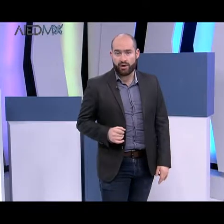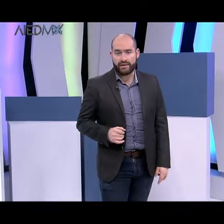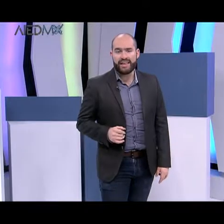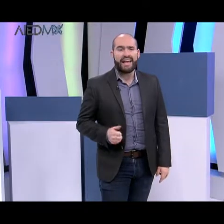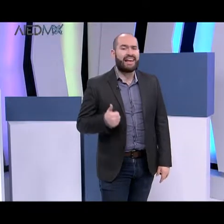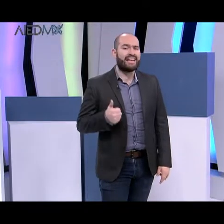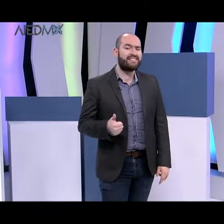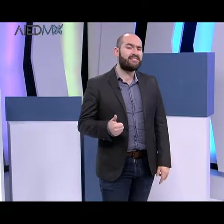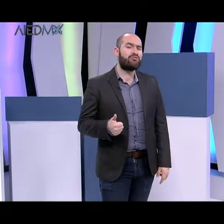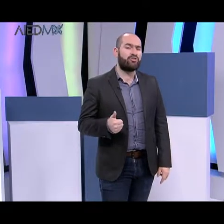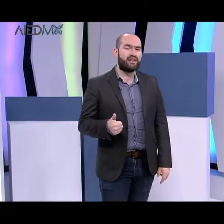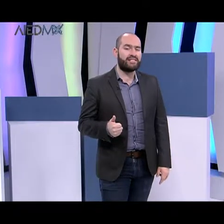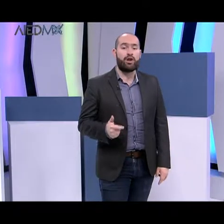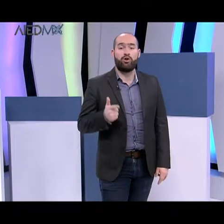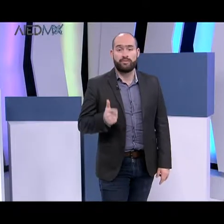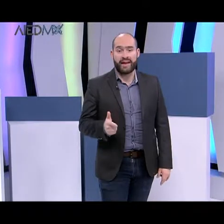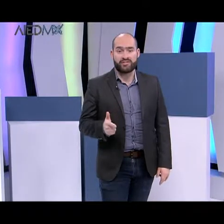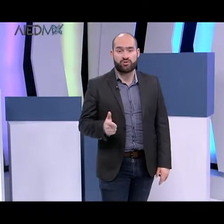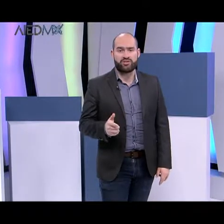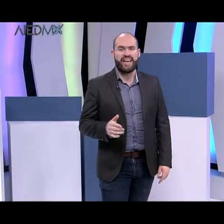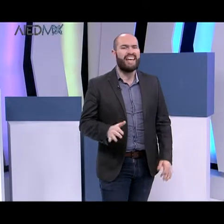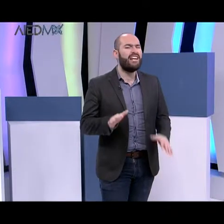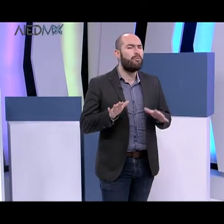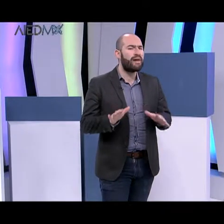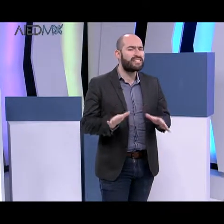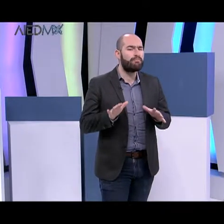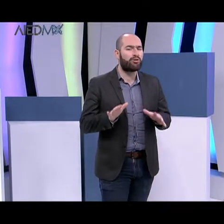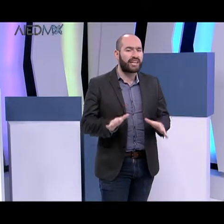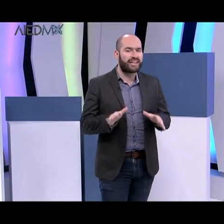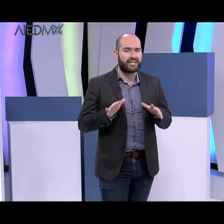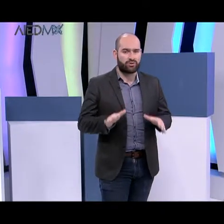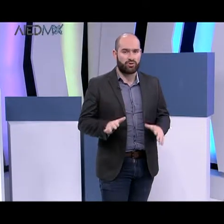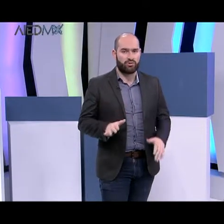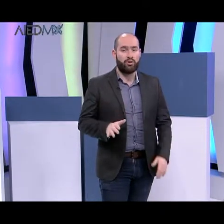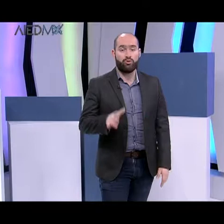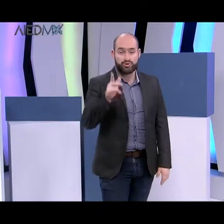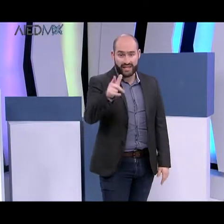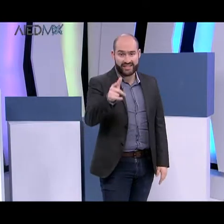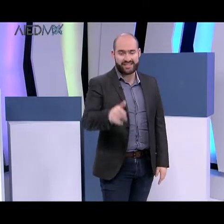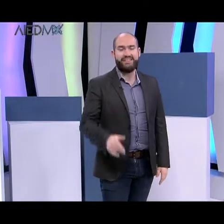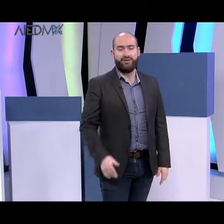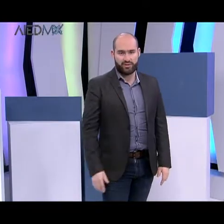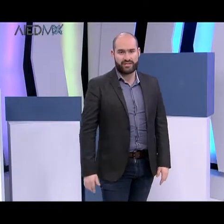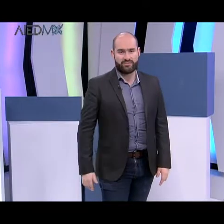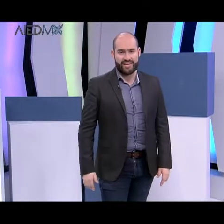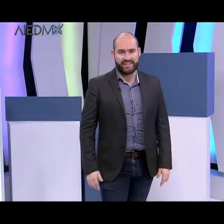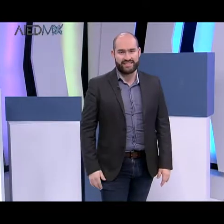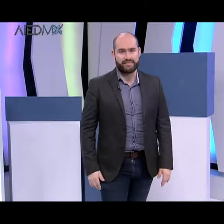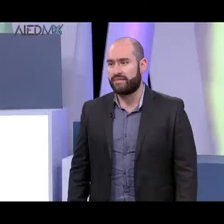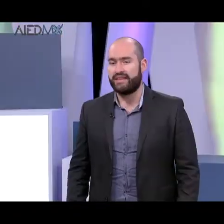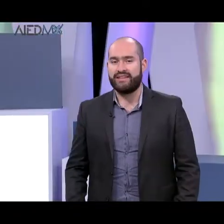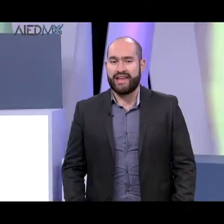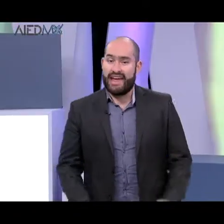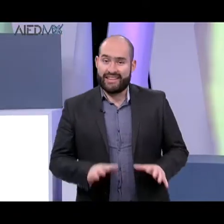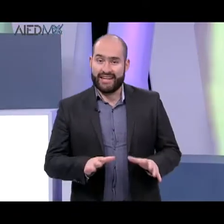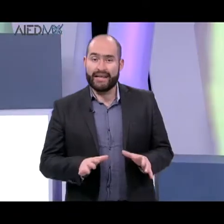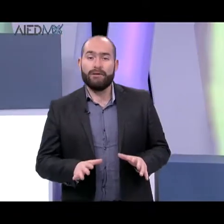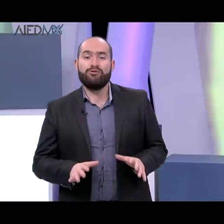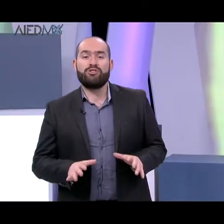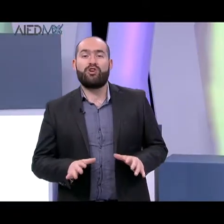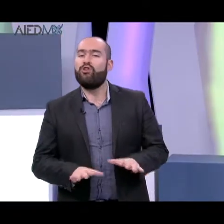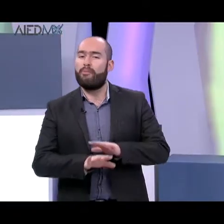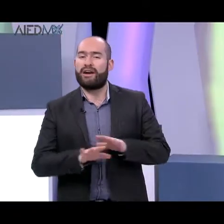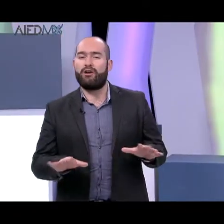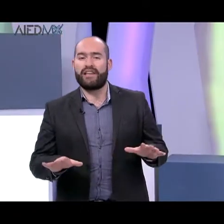se desenvuelven, las instituciones, los maestros y lo más importante de todo, ustedes, los estudiantes.